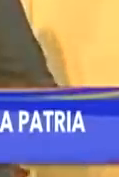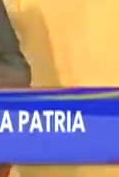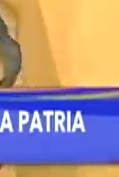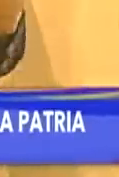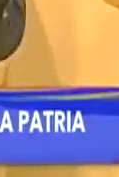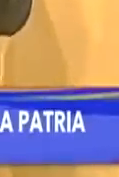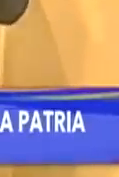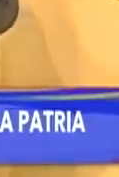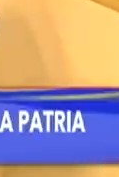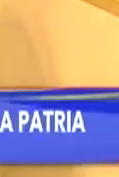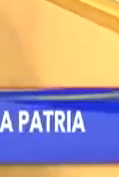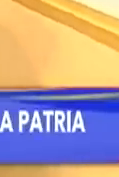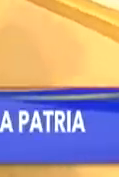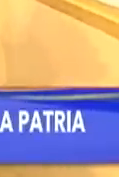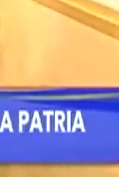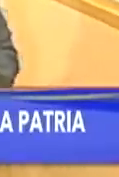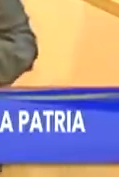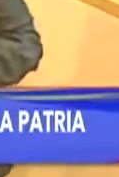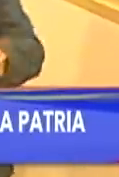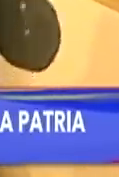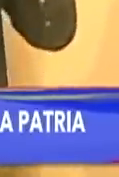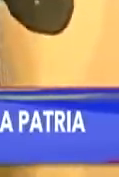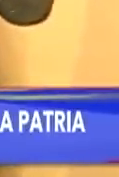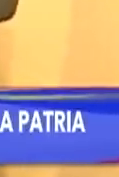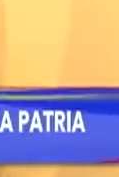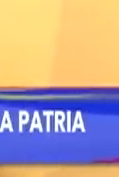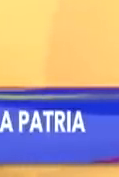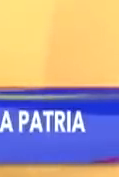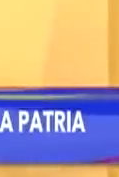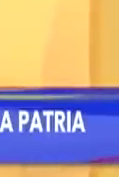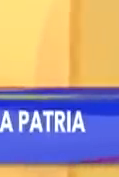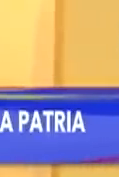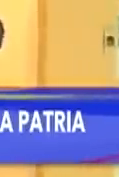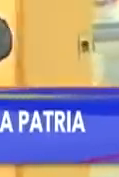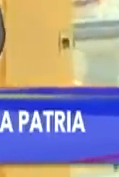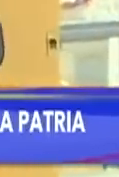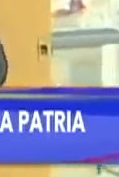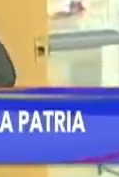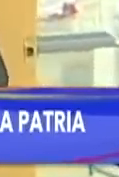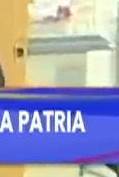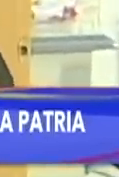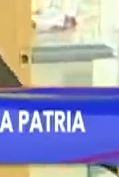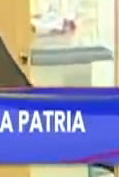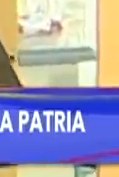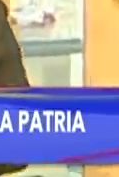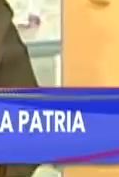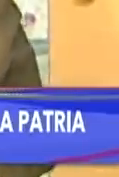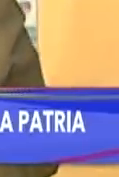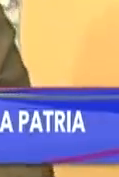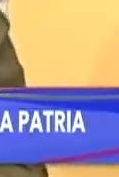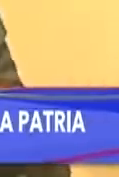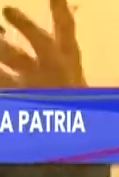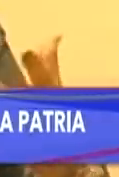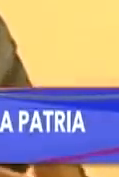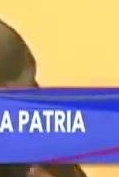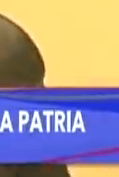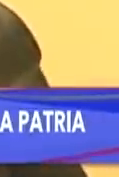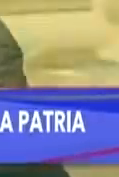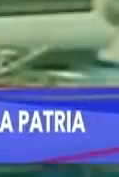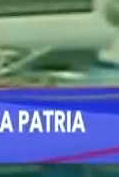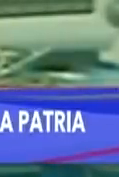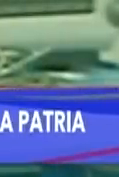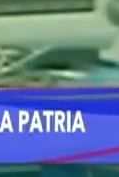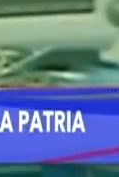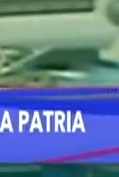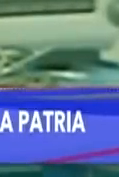usted, presidente, porque usted ha sido un presidente que ha seguido el legado de Chávez y ha seguido definitivamente, pues,